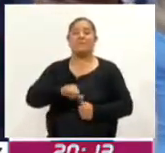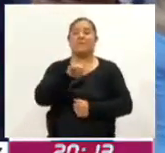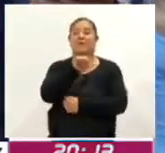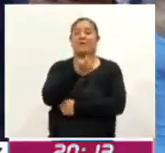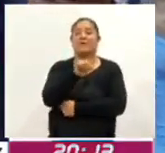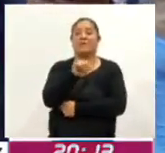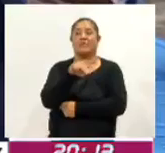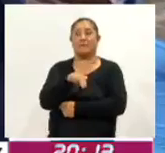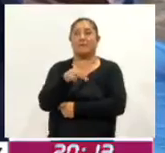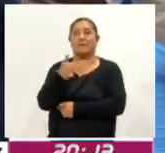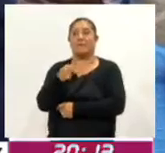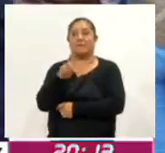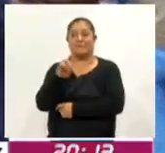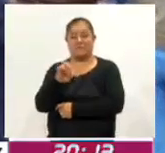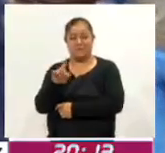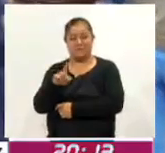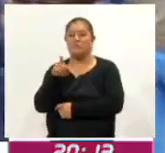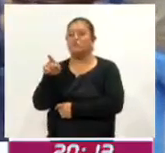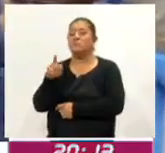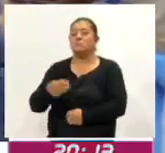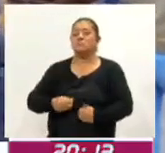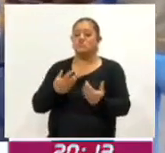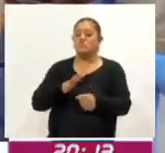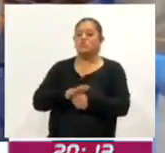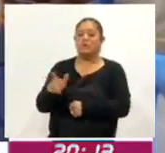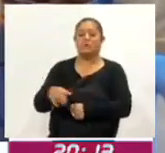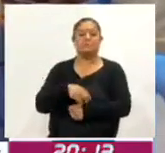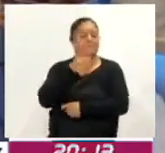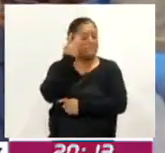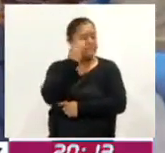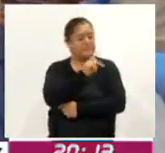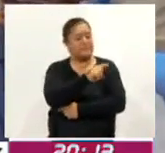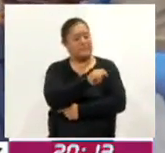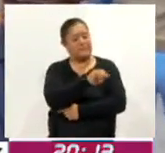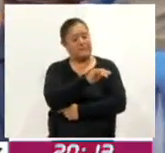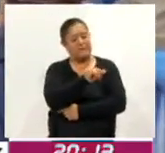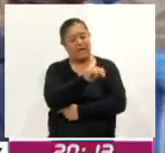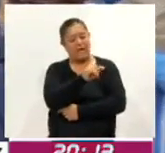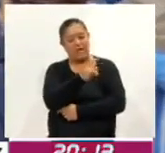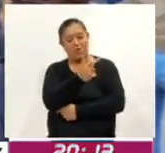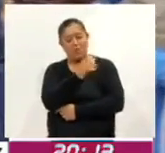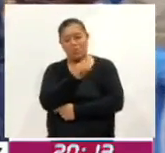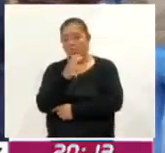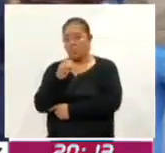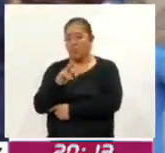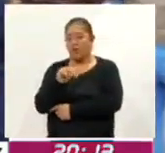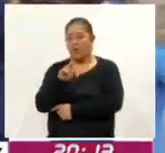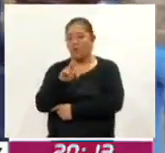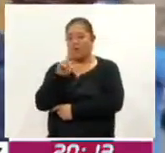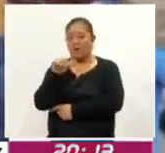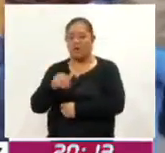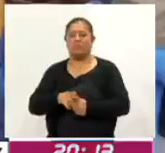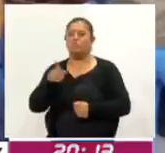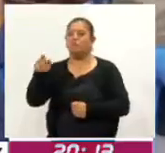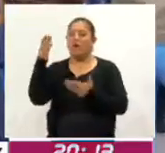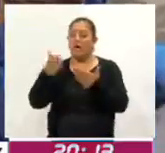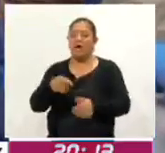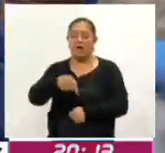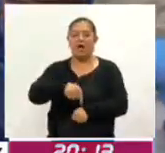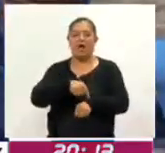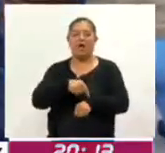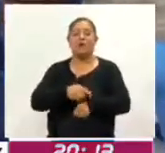Don Adán, ¿de dónde es? De Santiago, Coahuila. Bien, que nos platique desde a qué hora está aquí. Desde como a